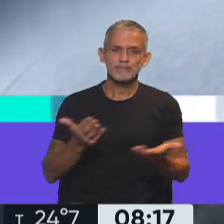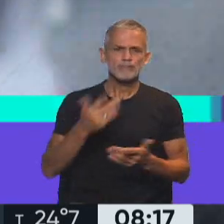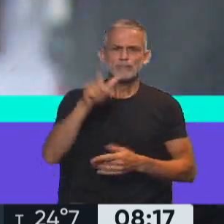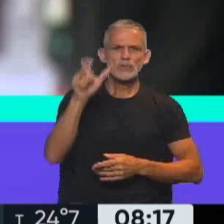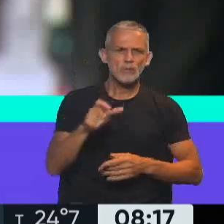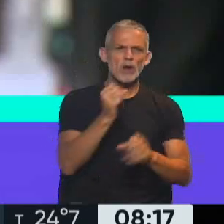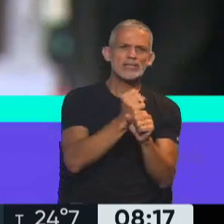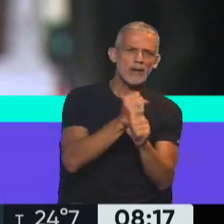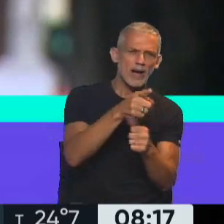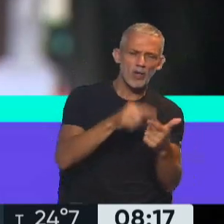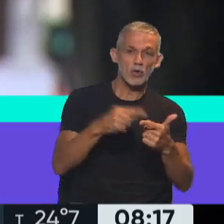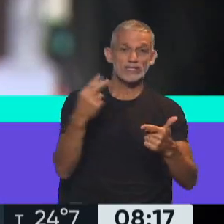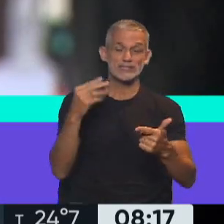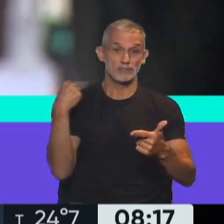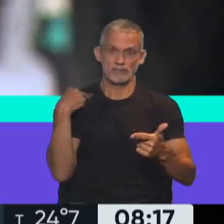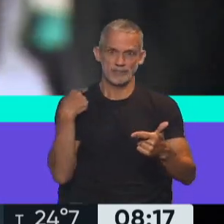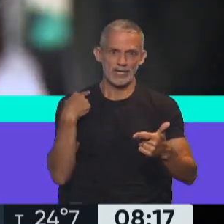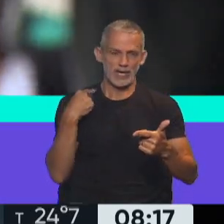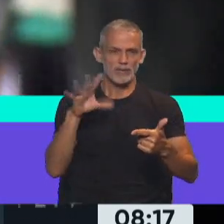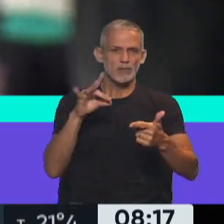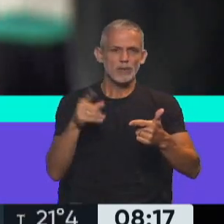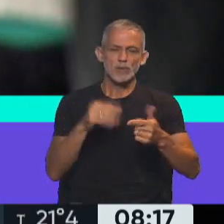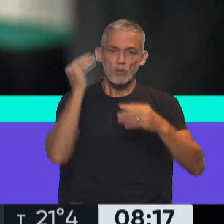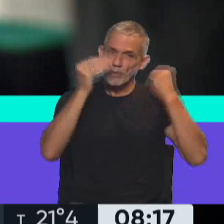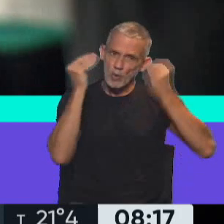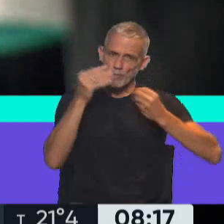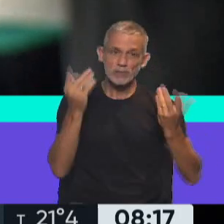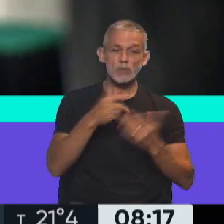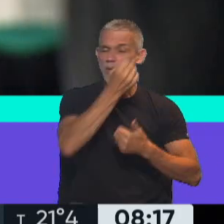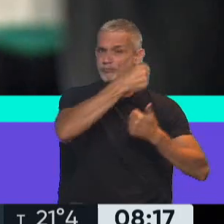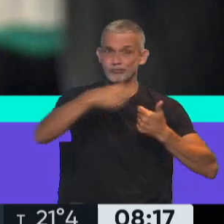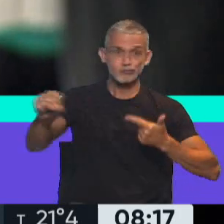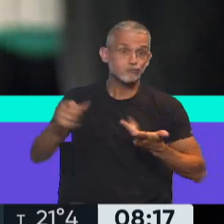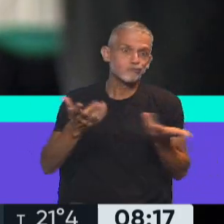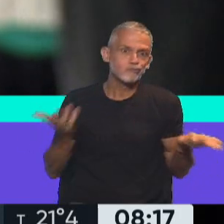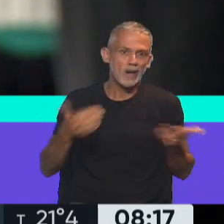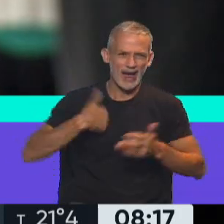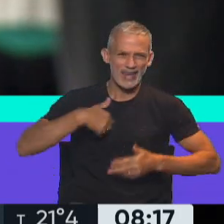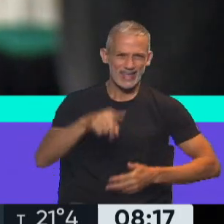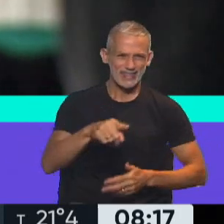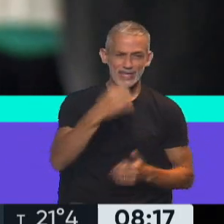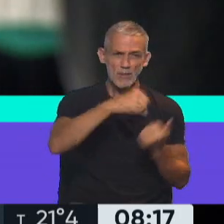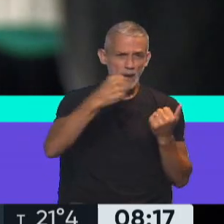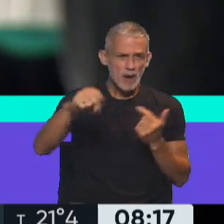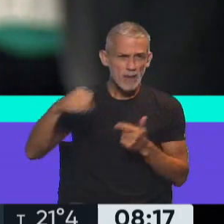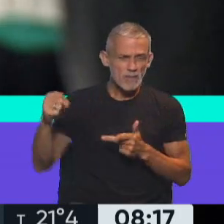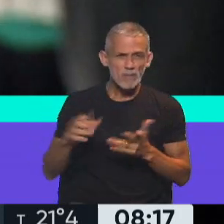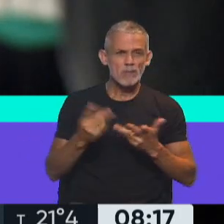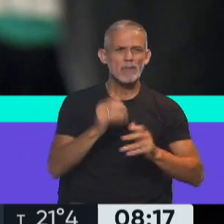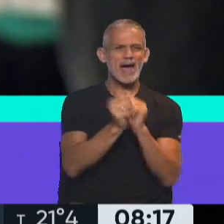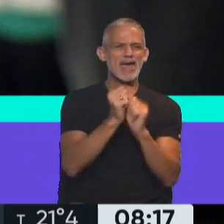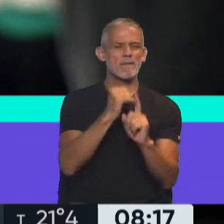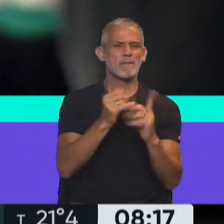como los empleadores hay una preocupación muy grande en el derecho del trabajo por el ausentismo que hay en la Argentina, precisamente en las pymes.